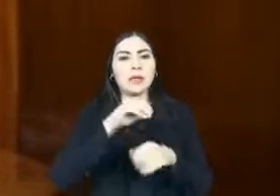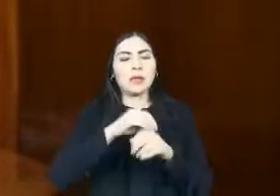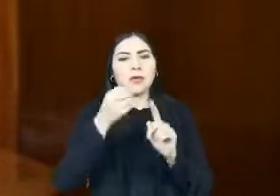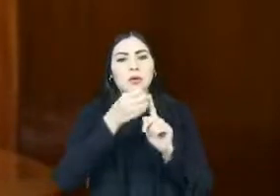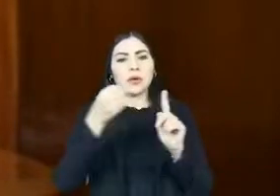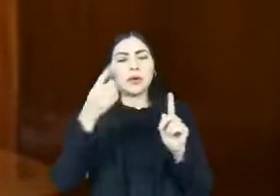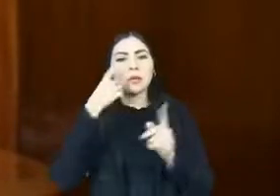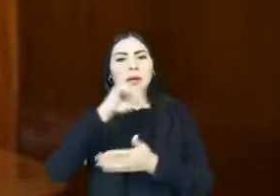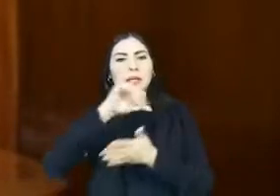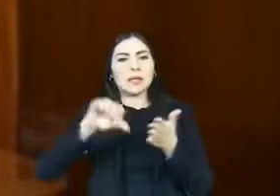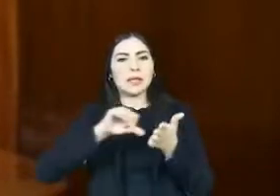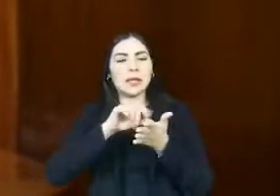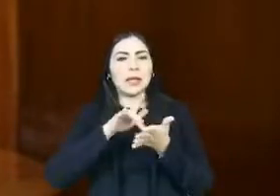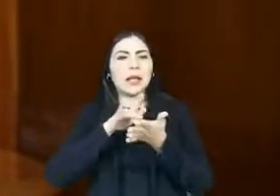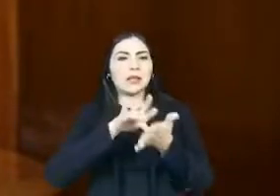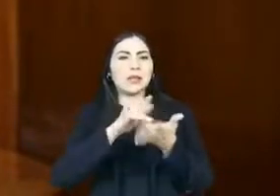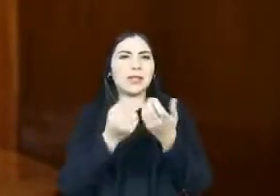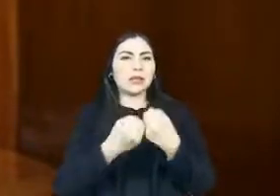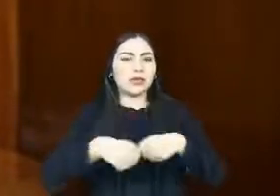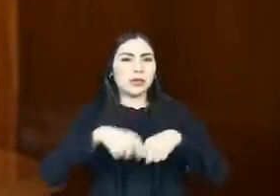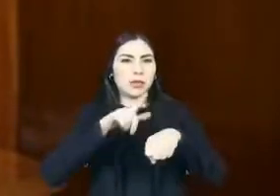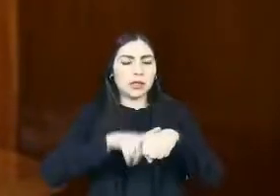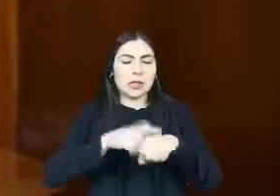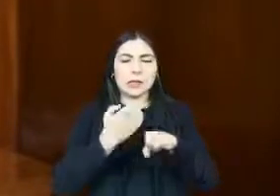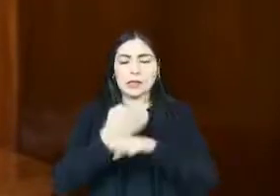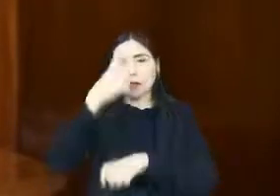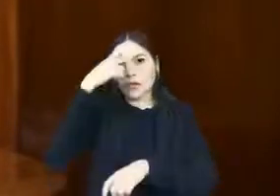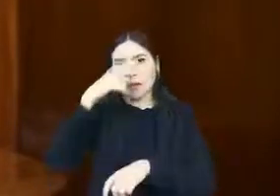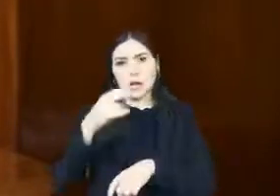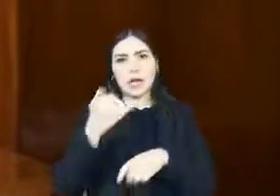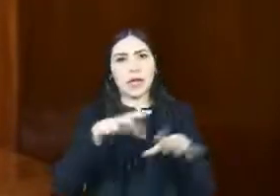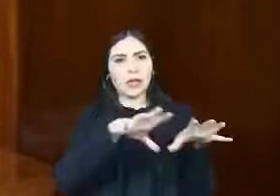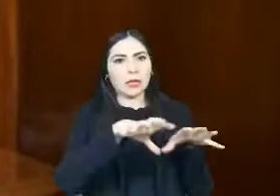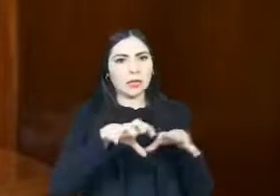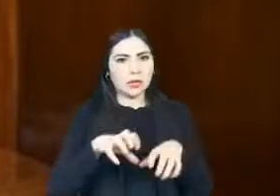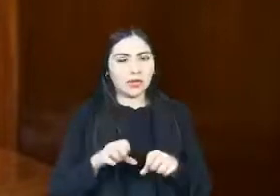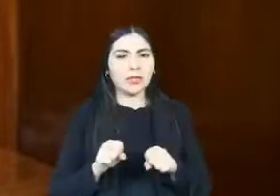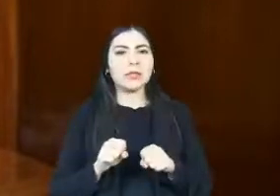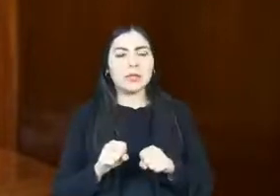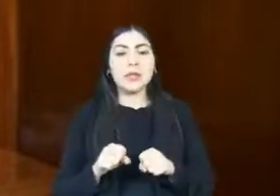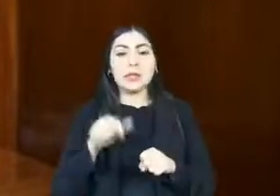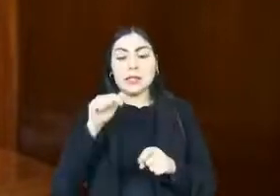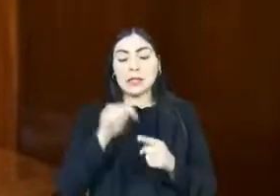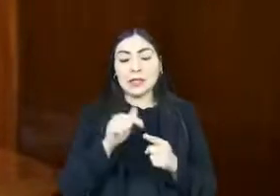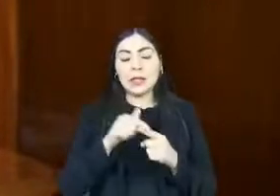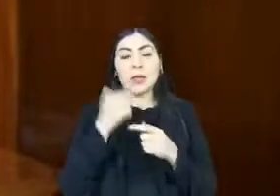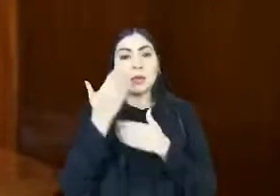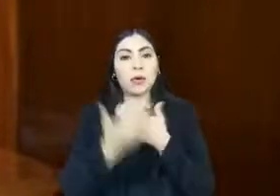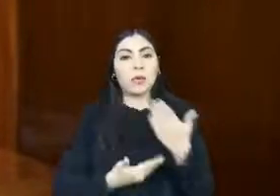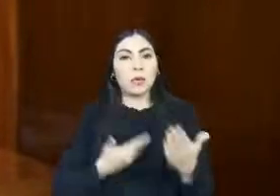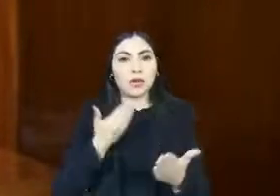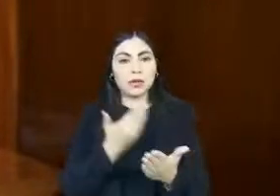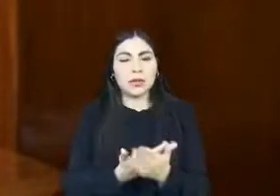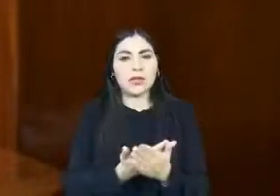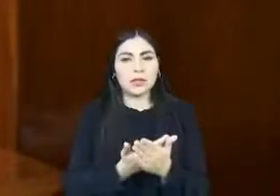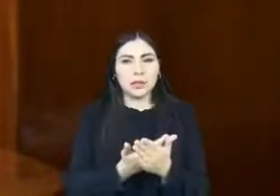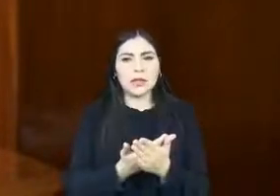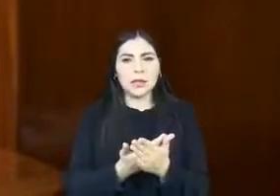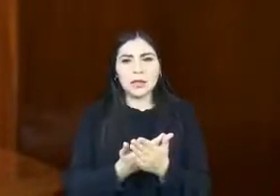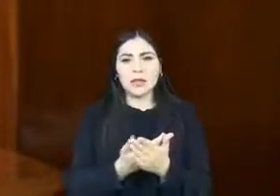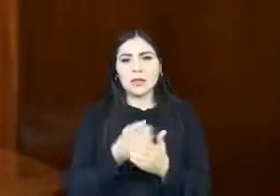asistencia social y las adopciones en el Estado de México conforme al presente dictamen y al proyecto de decreto